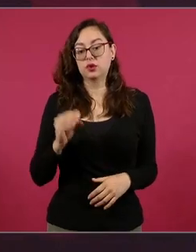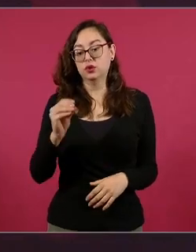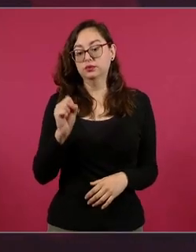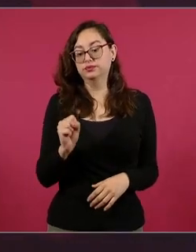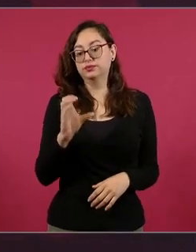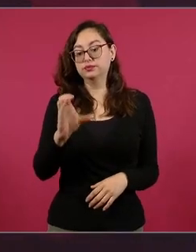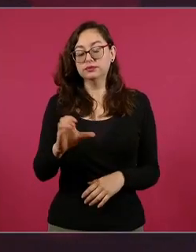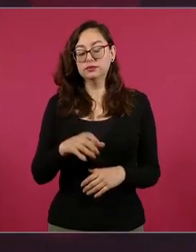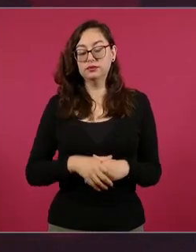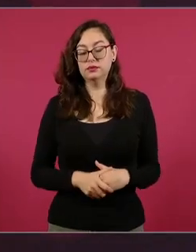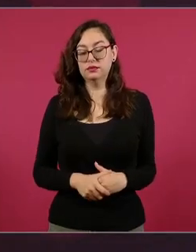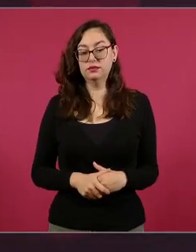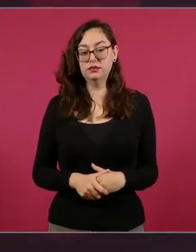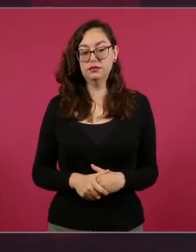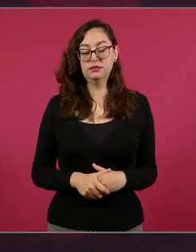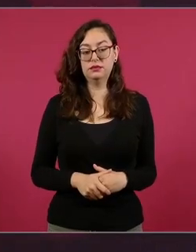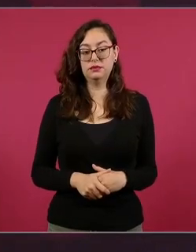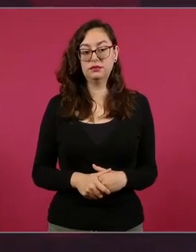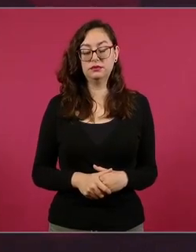civil